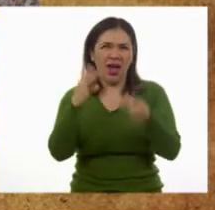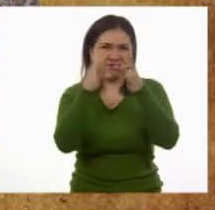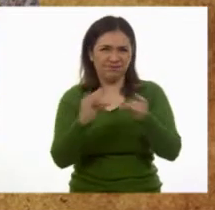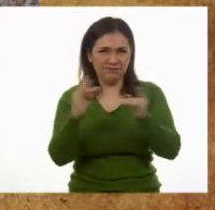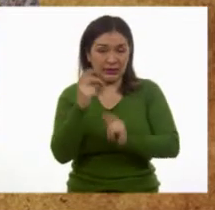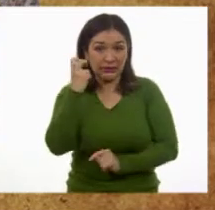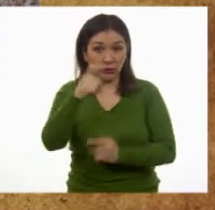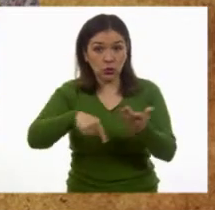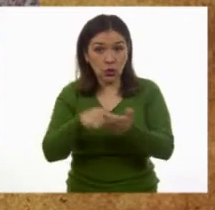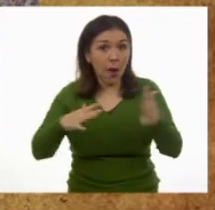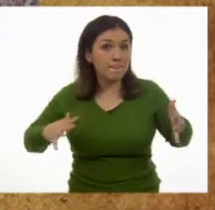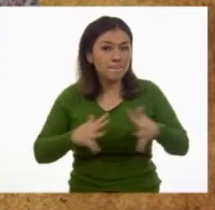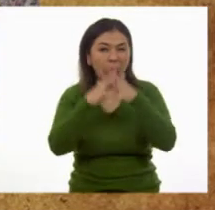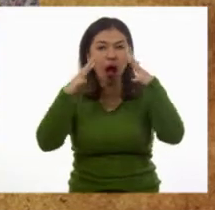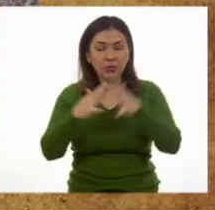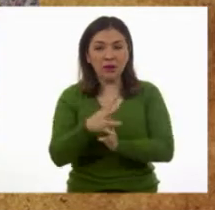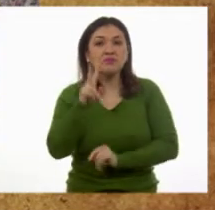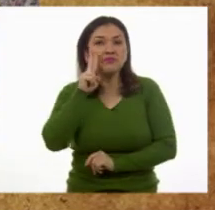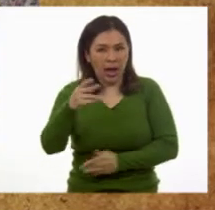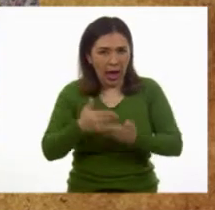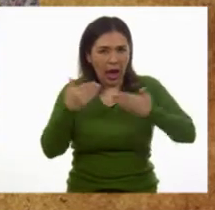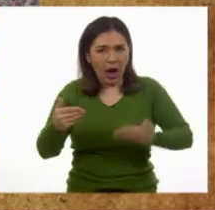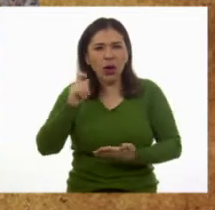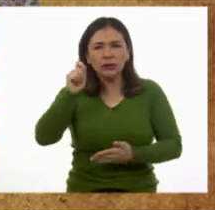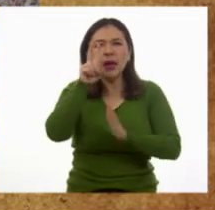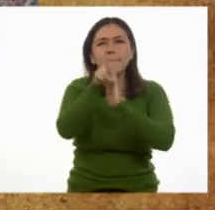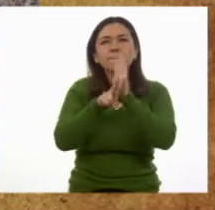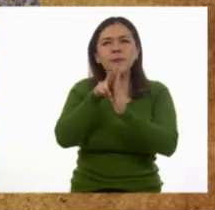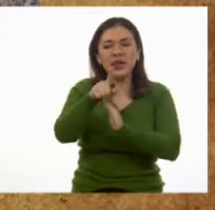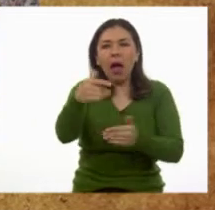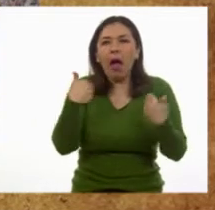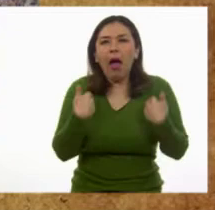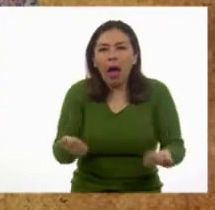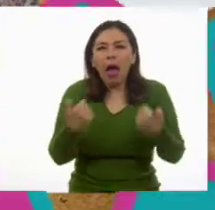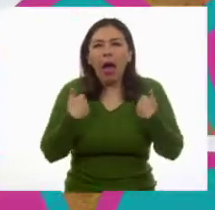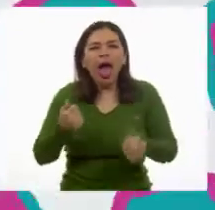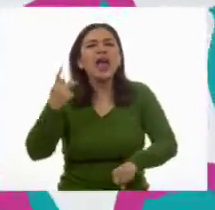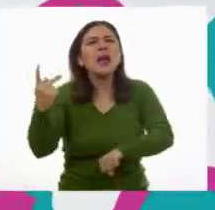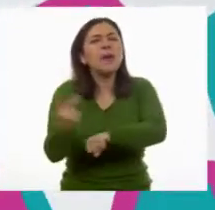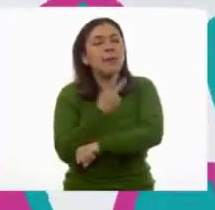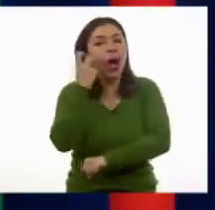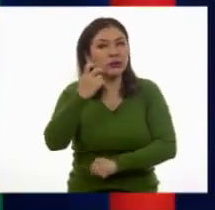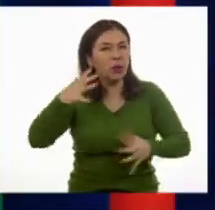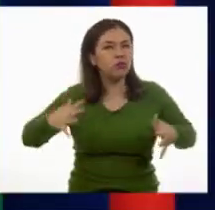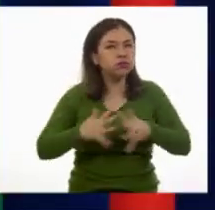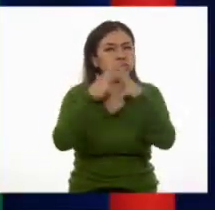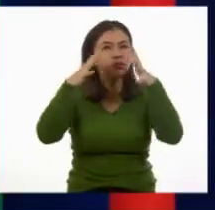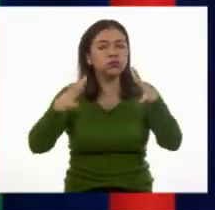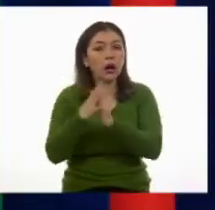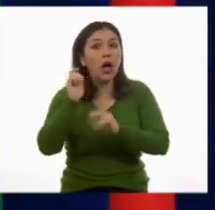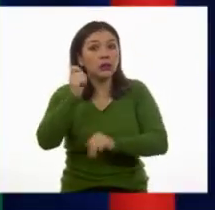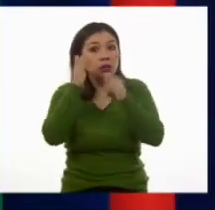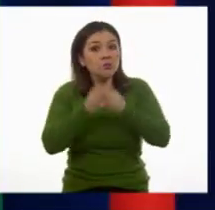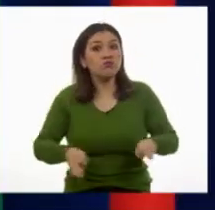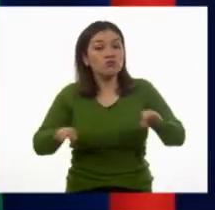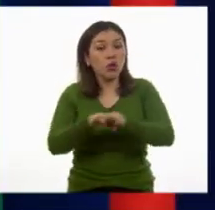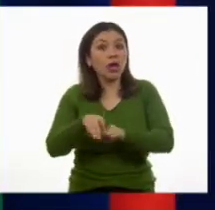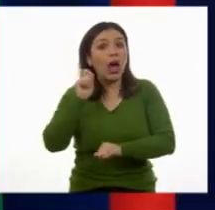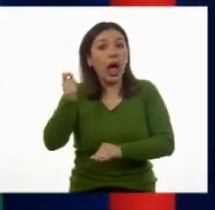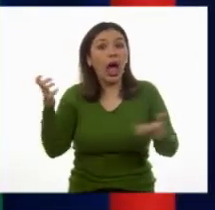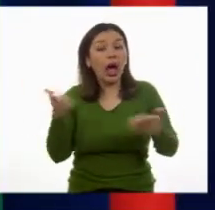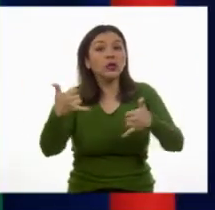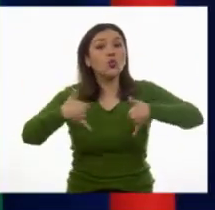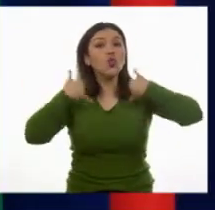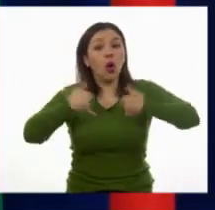ahora. ¿Qué les parece si vemos el siguiente video para comprender mejor qué sucedió en esa batalla y el papel que desempeñaron en ella